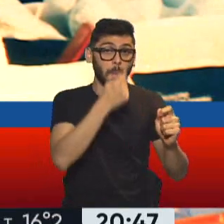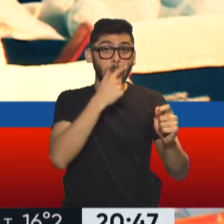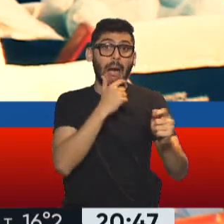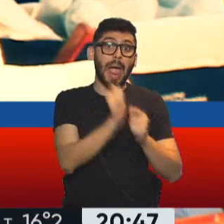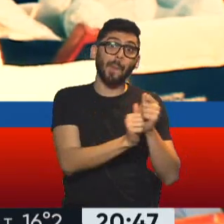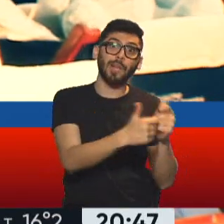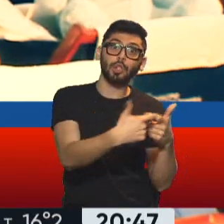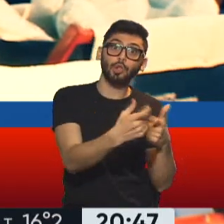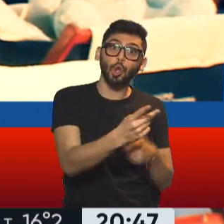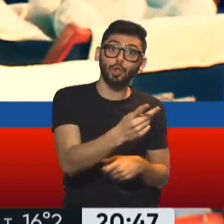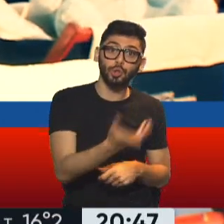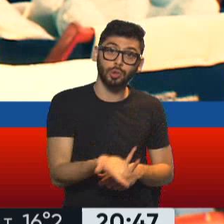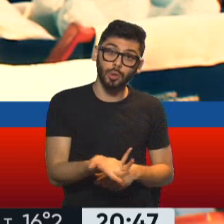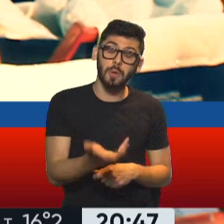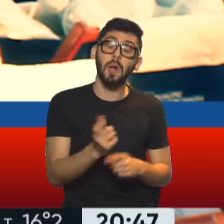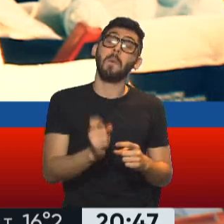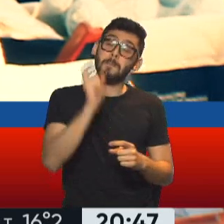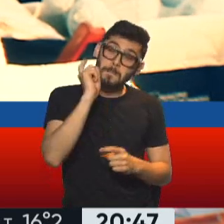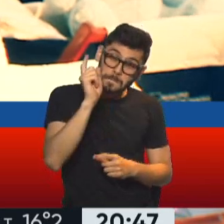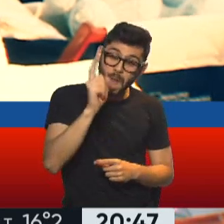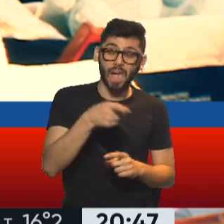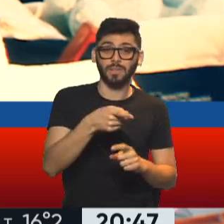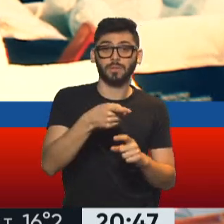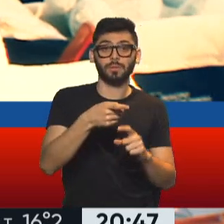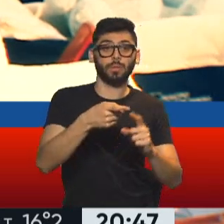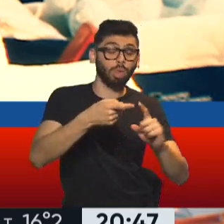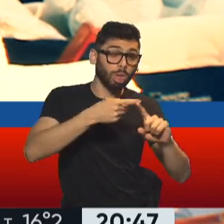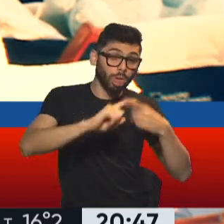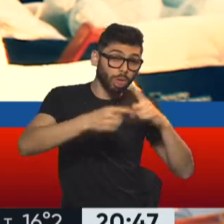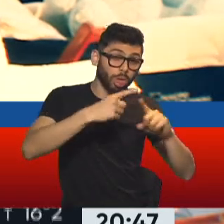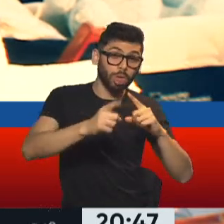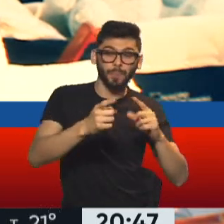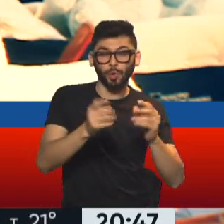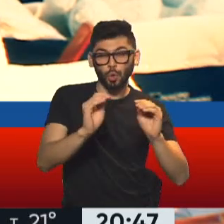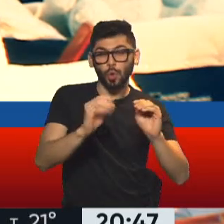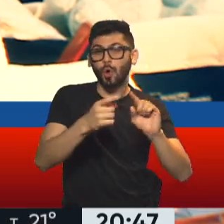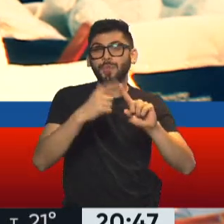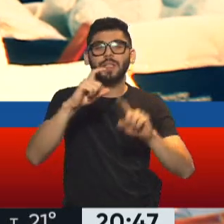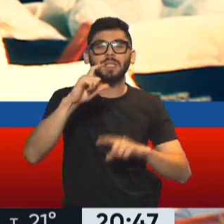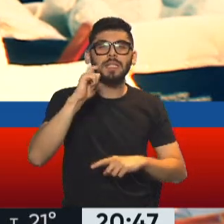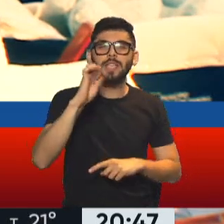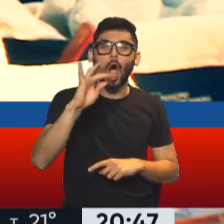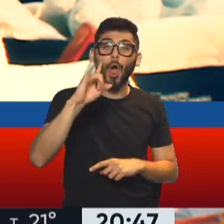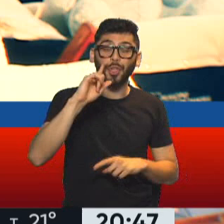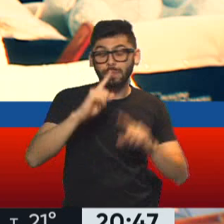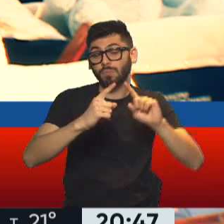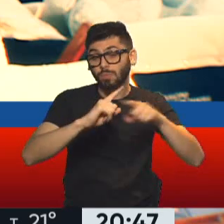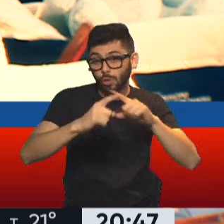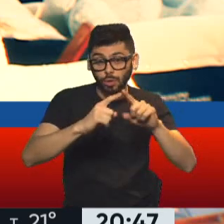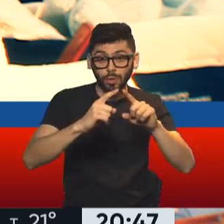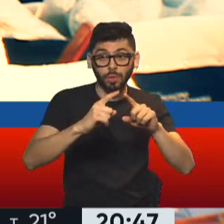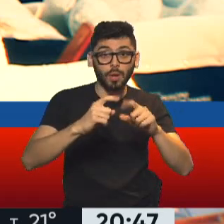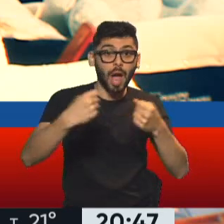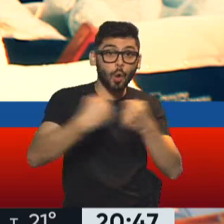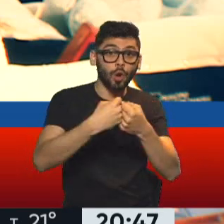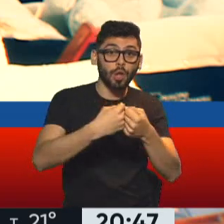que además, incluso después de ese arreglo espurio que hicieron con el CIADI, Macri aumenta